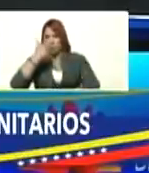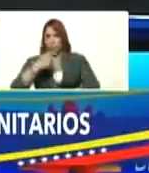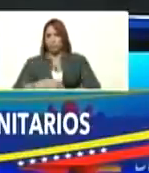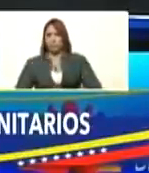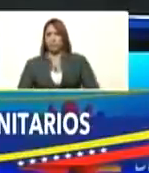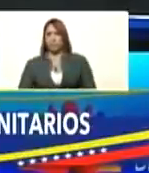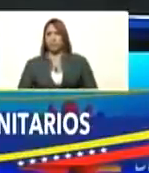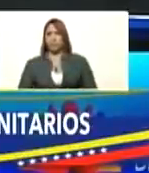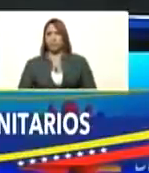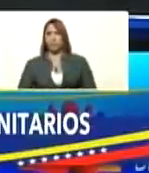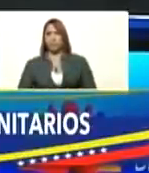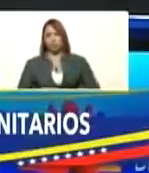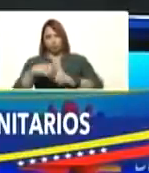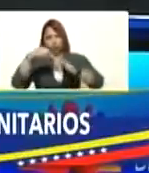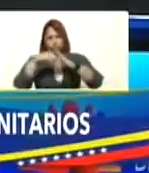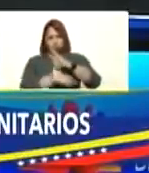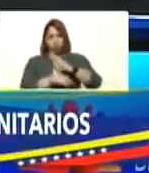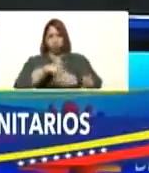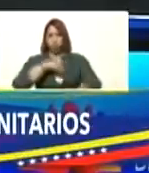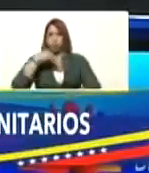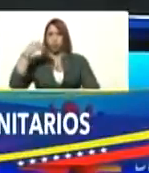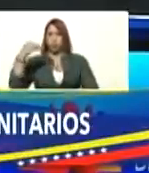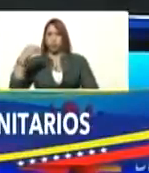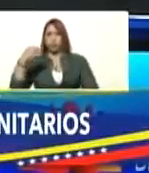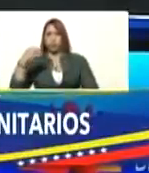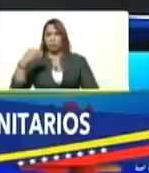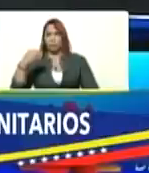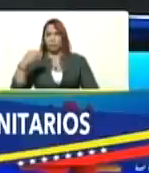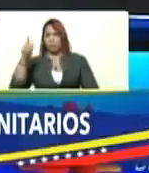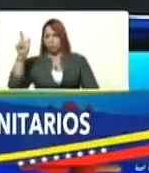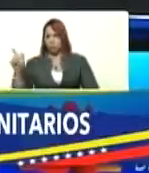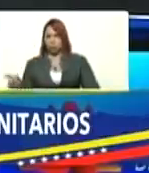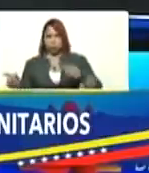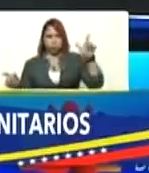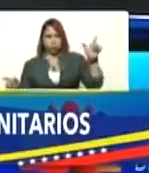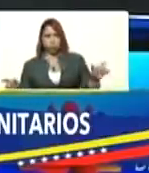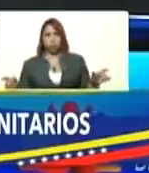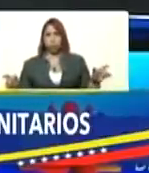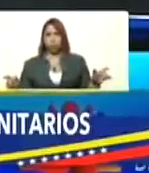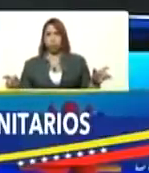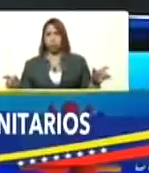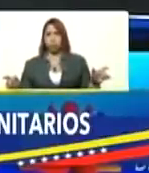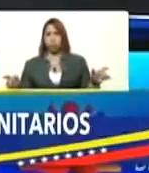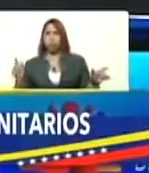fraterna, profunda y espiritual entre estos dos líderes.